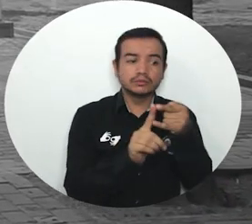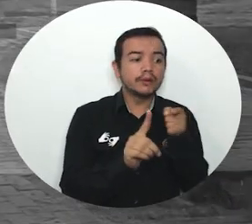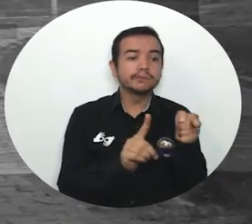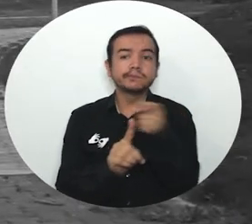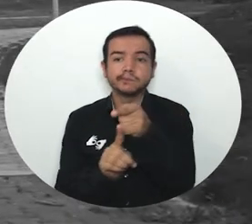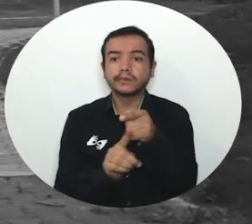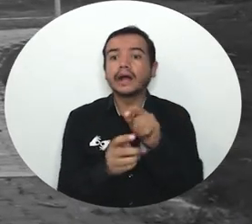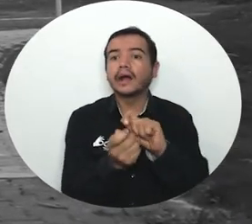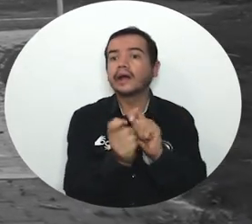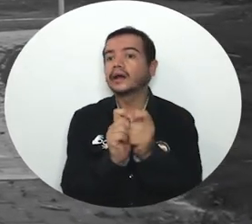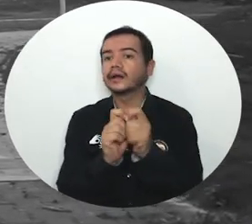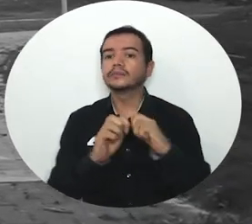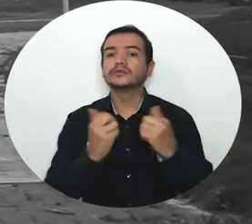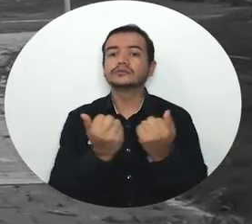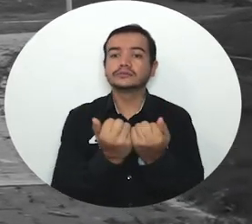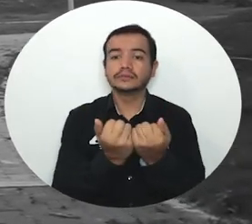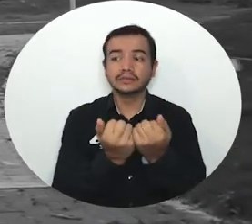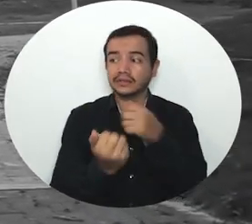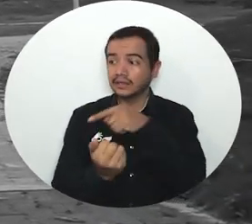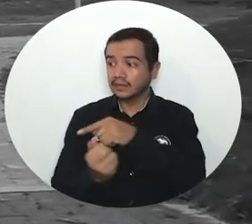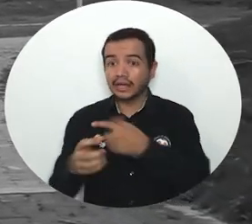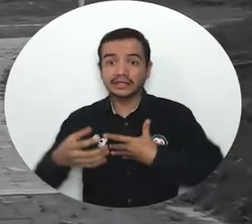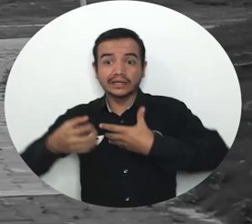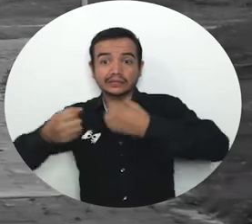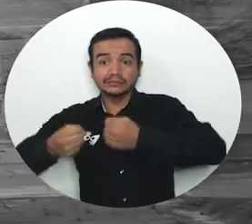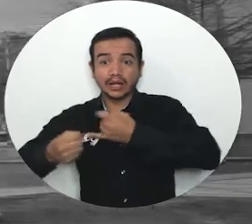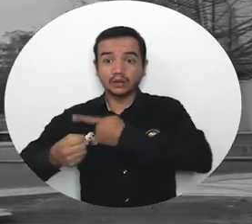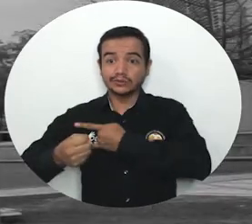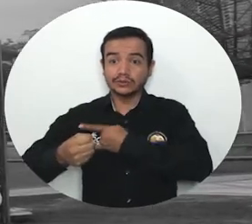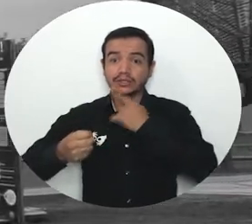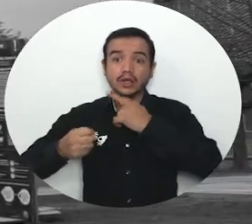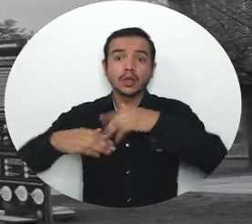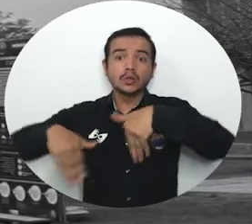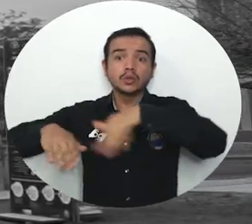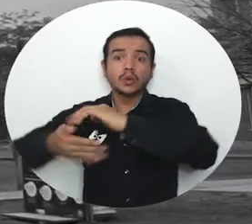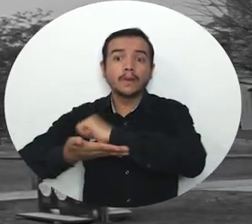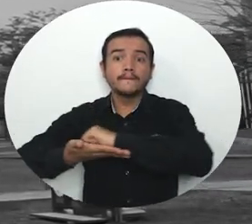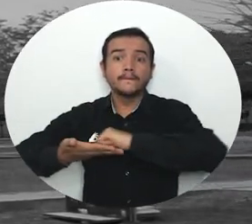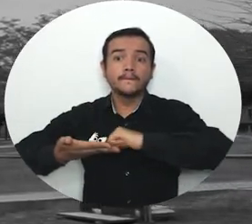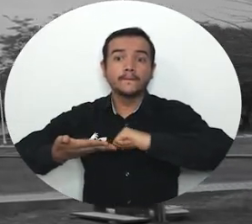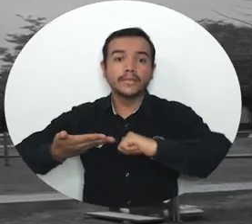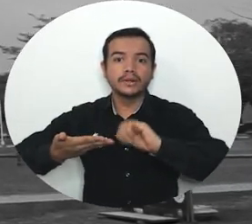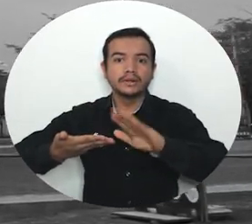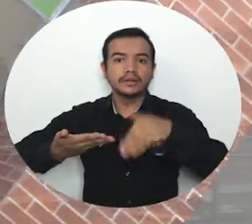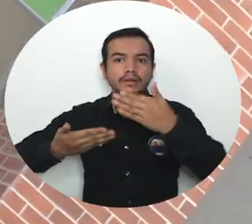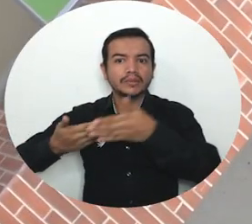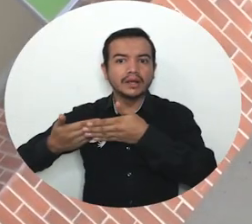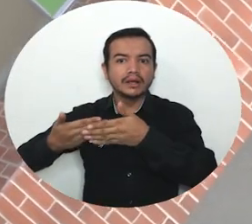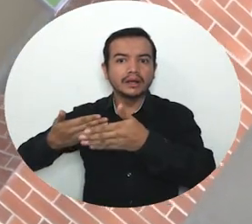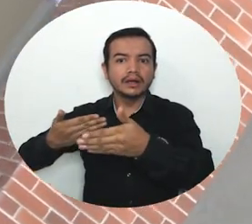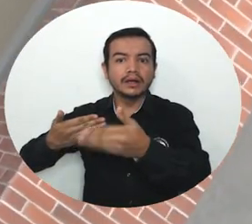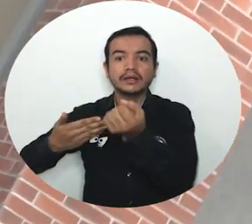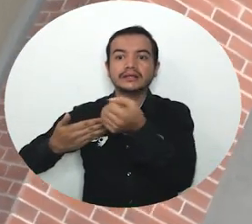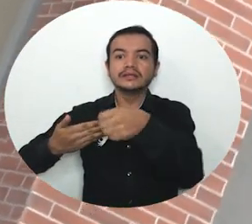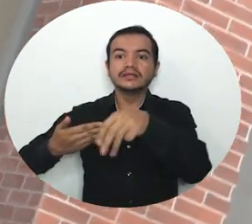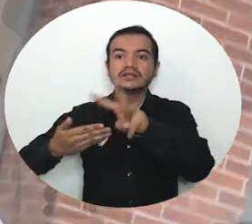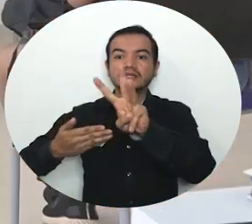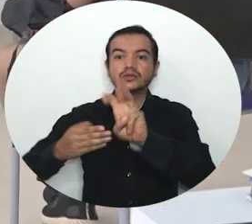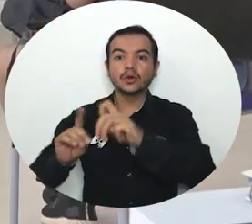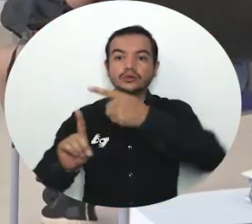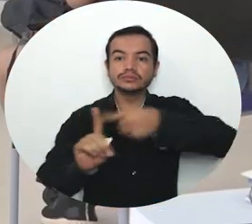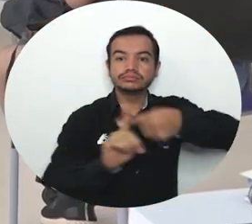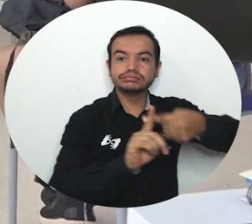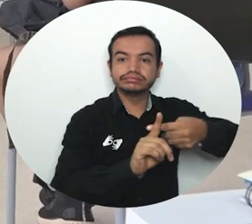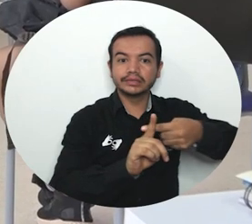convirtieron en salones de clase mientras que el campus universitario se quedaba en soledad. Después de 18 meses extrañando sus aulas y pasillos,